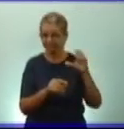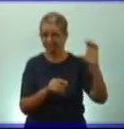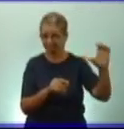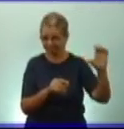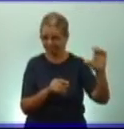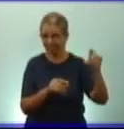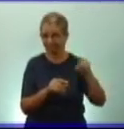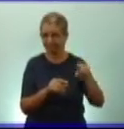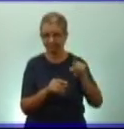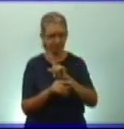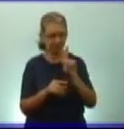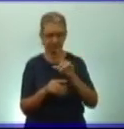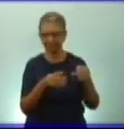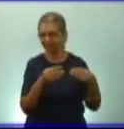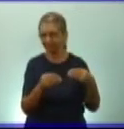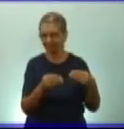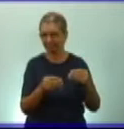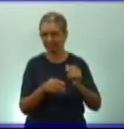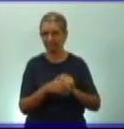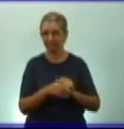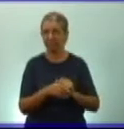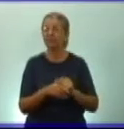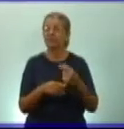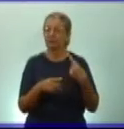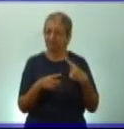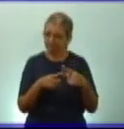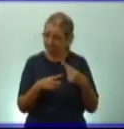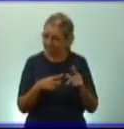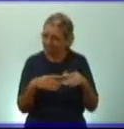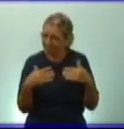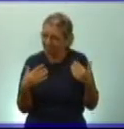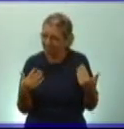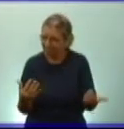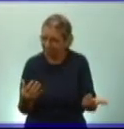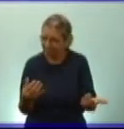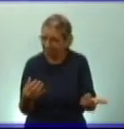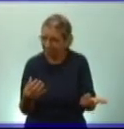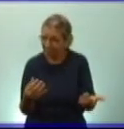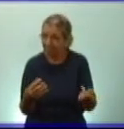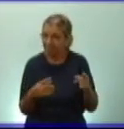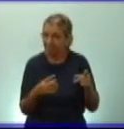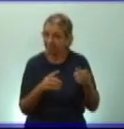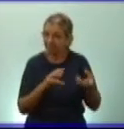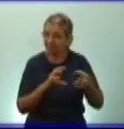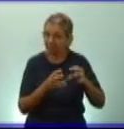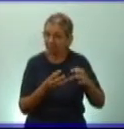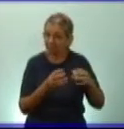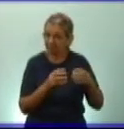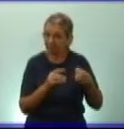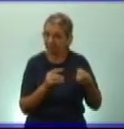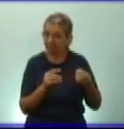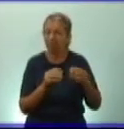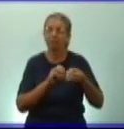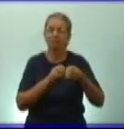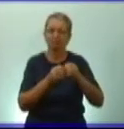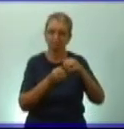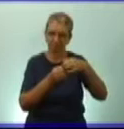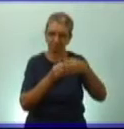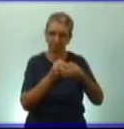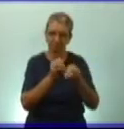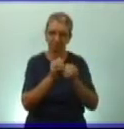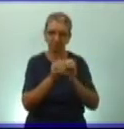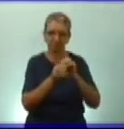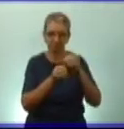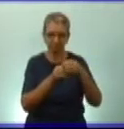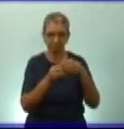un elemento no metálico. Ahora, ¿qué tipo de partículas forman a la mayoría de los óxidos no metálicos? Moléculas. Por tanto, es